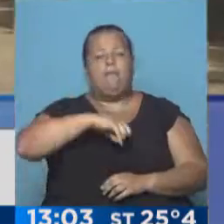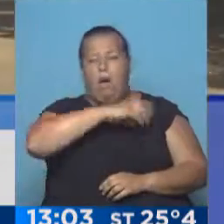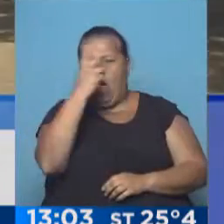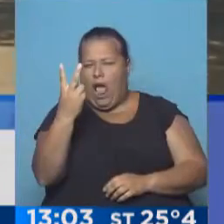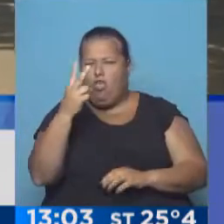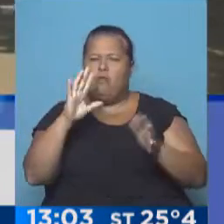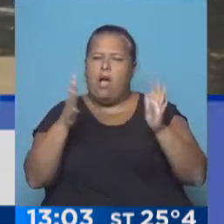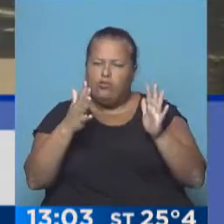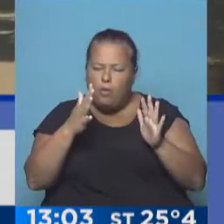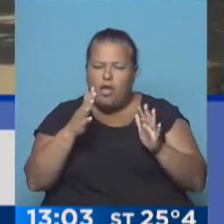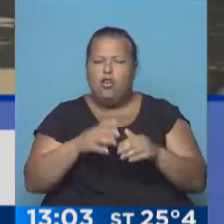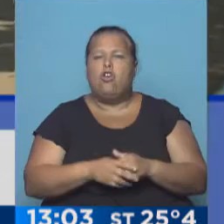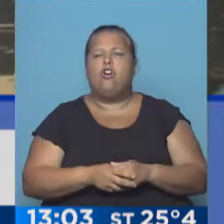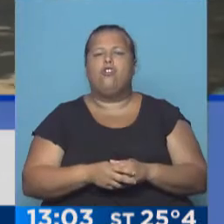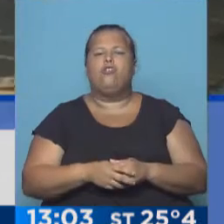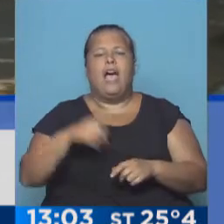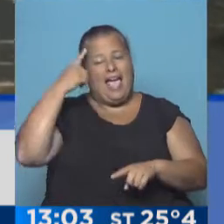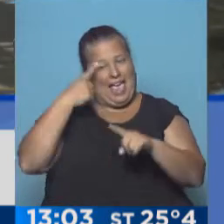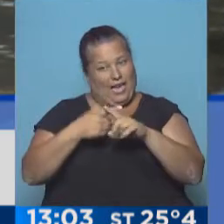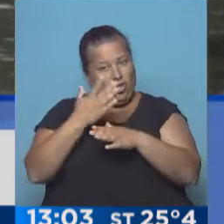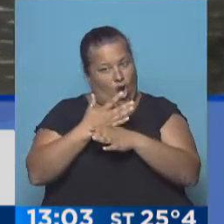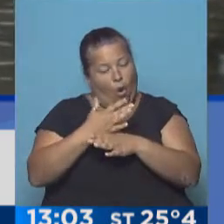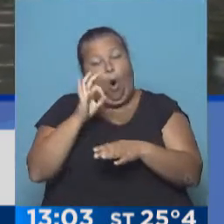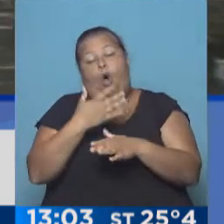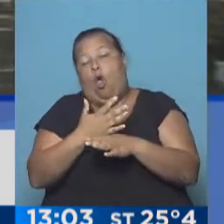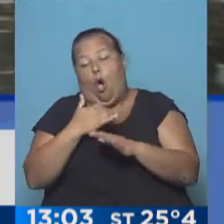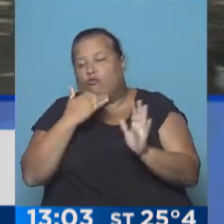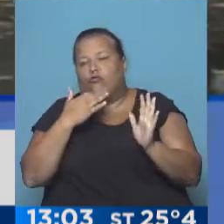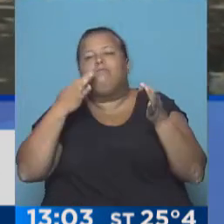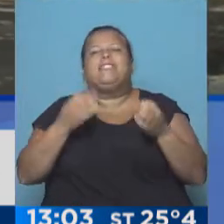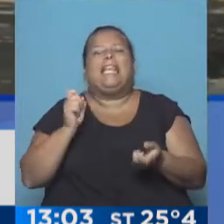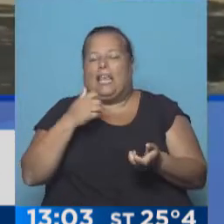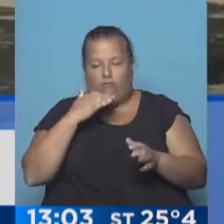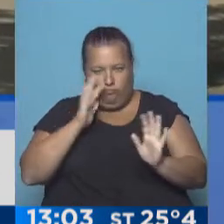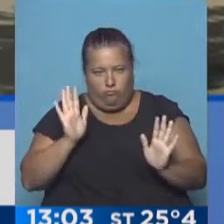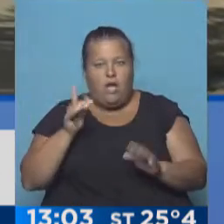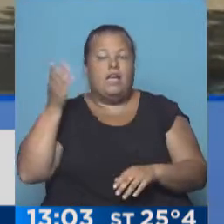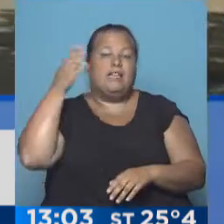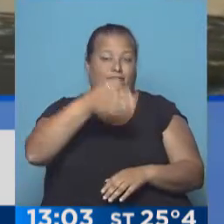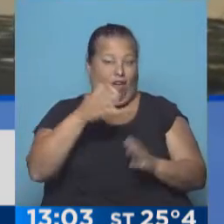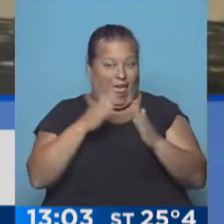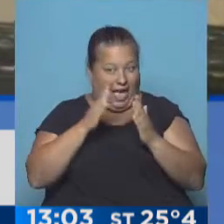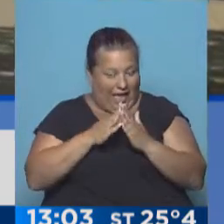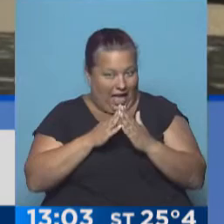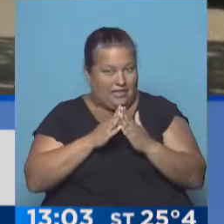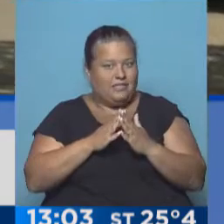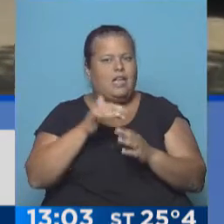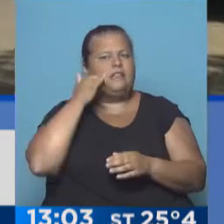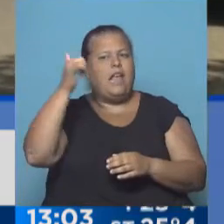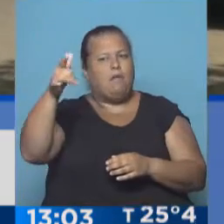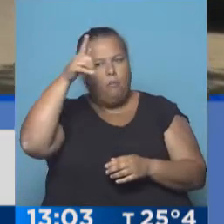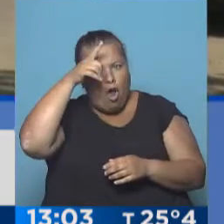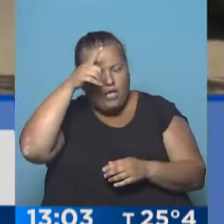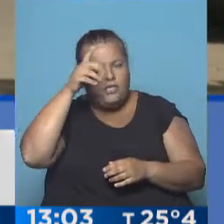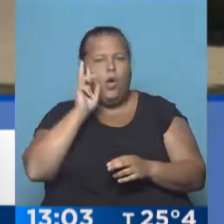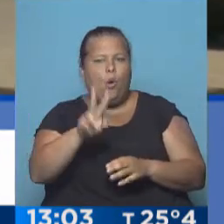aparentemente llegó el exnovio o el novio todavía no podemos saber a la casa y llamó a la policía porque